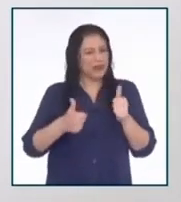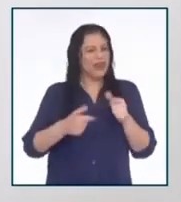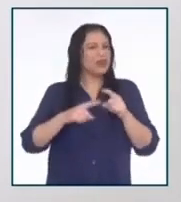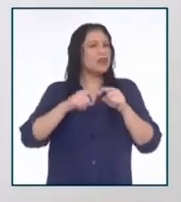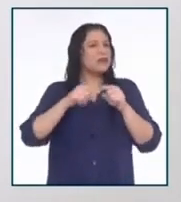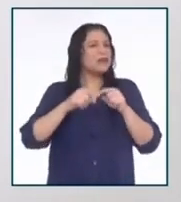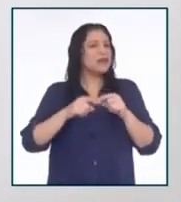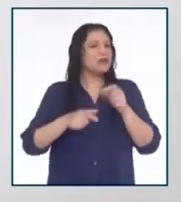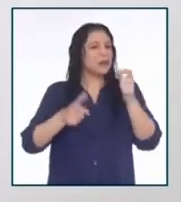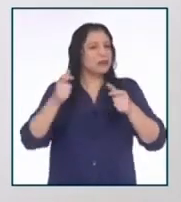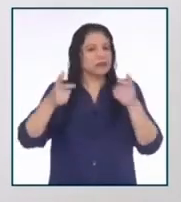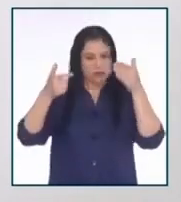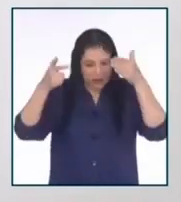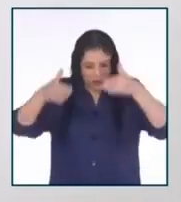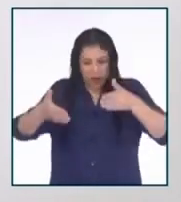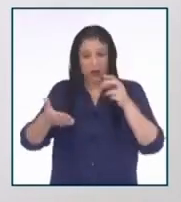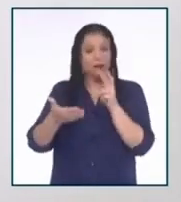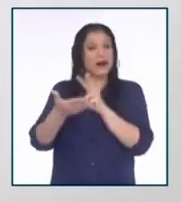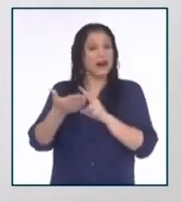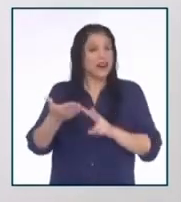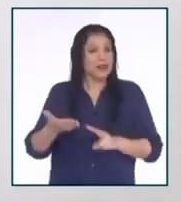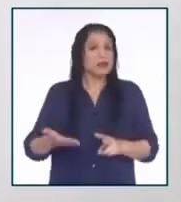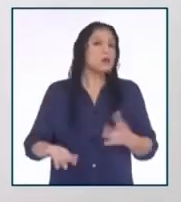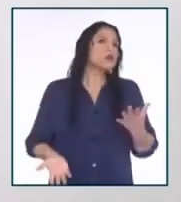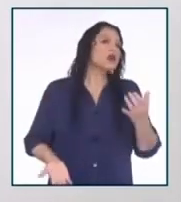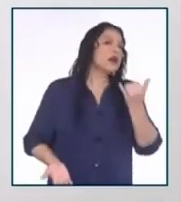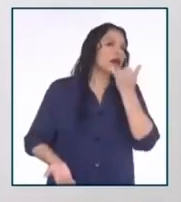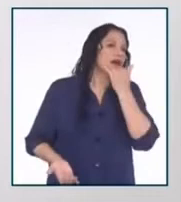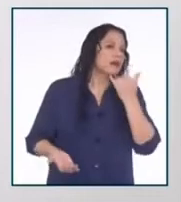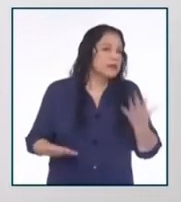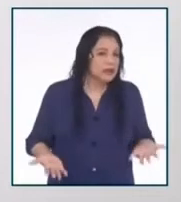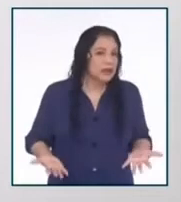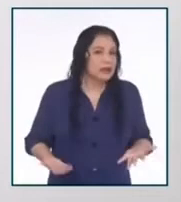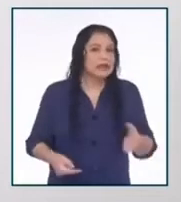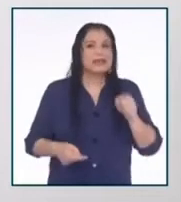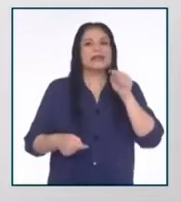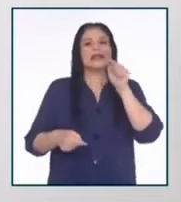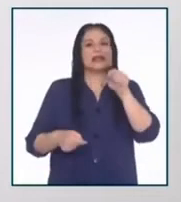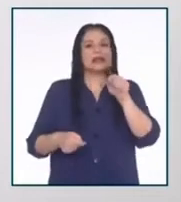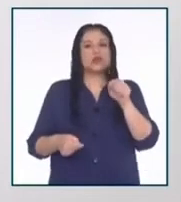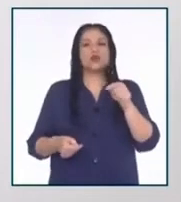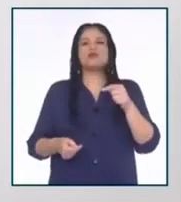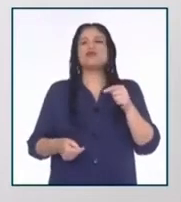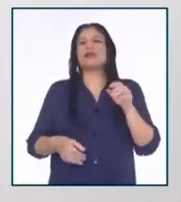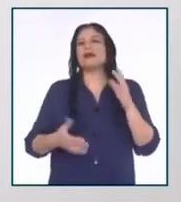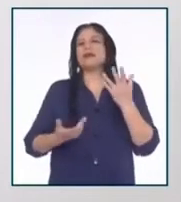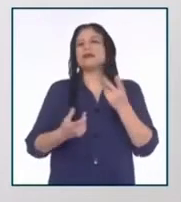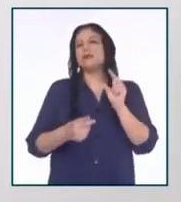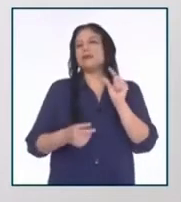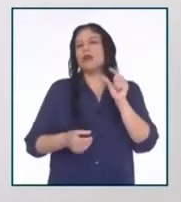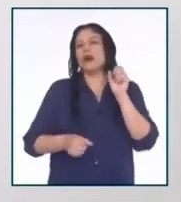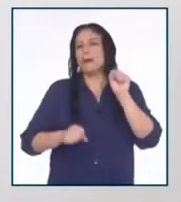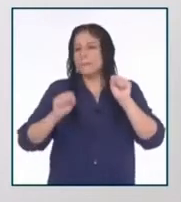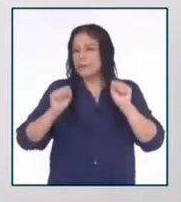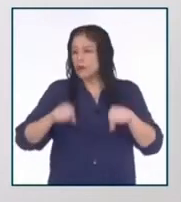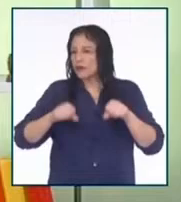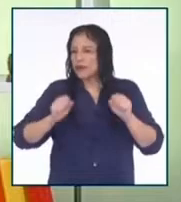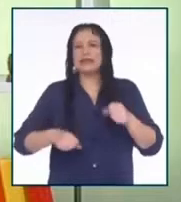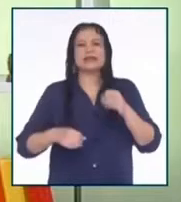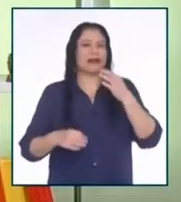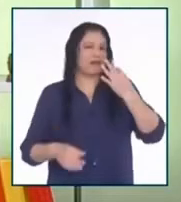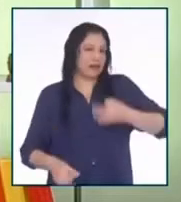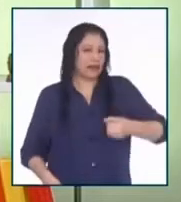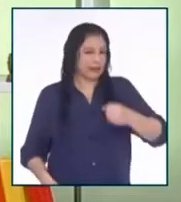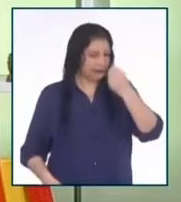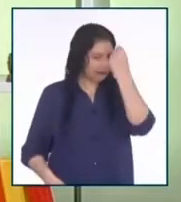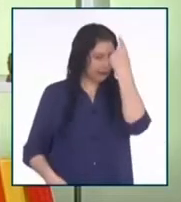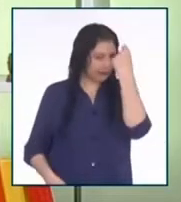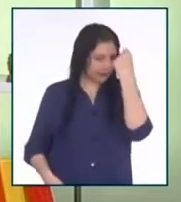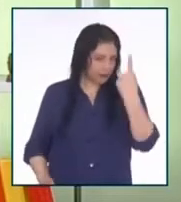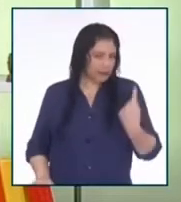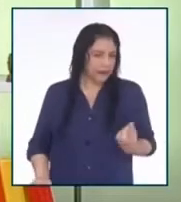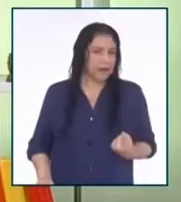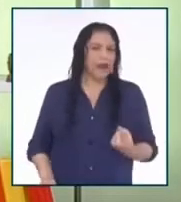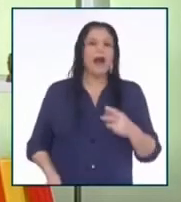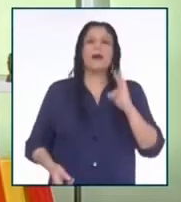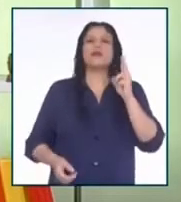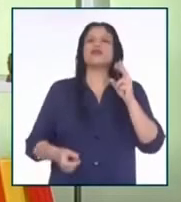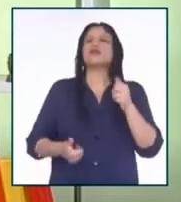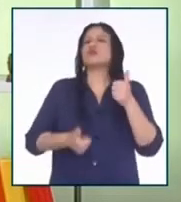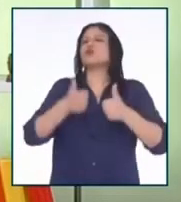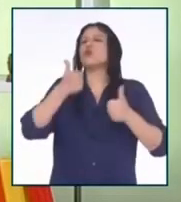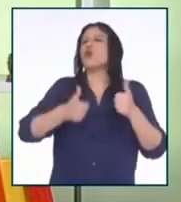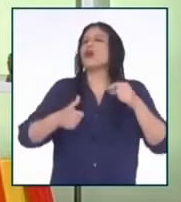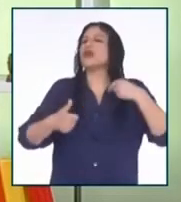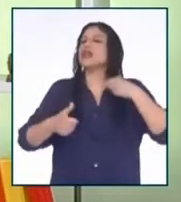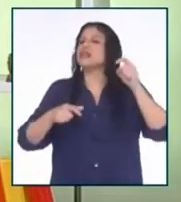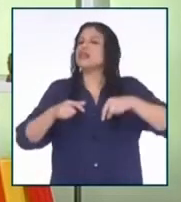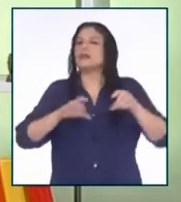público al que te diriges, esto significará que vas a tener pocas posibilidades de que te entiendan. Profesora, ¿y entonces qué es lo que